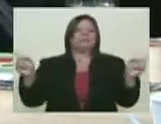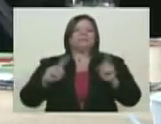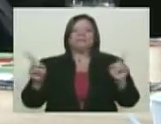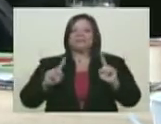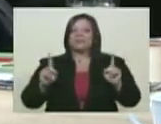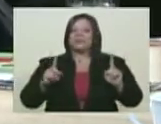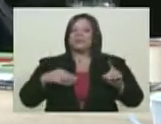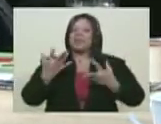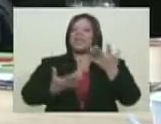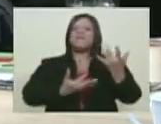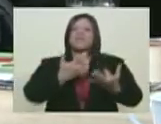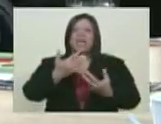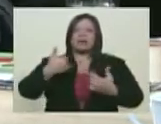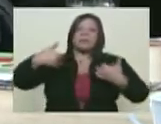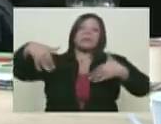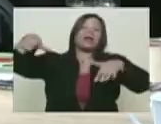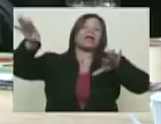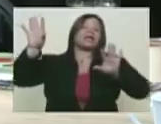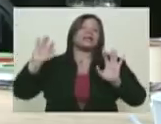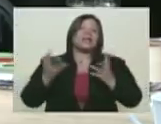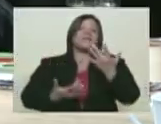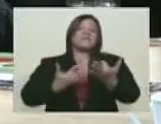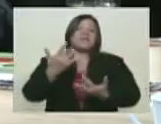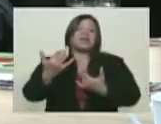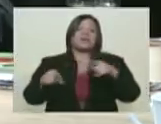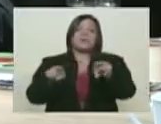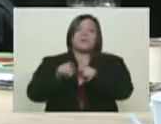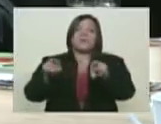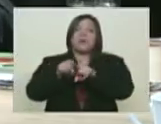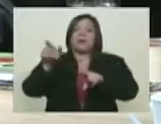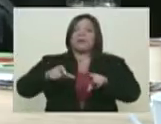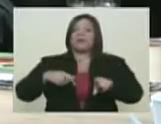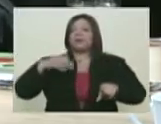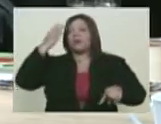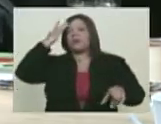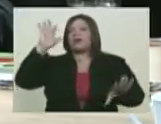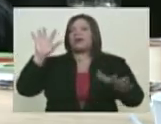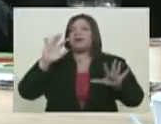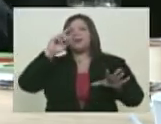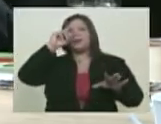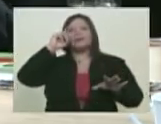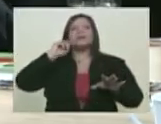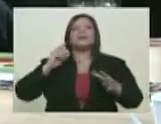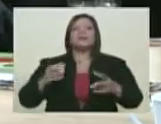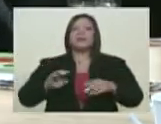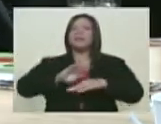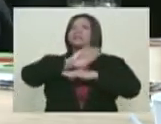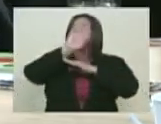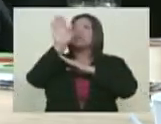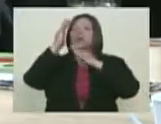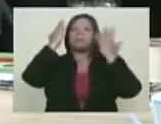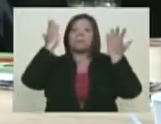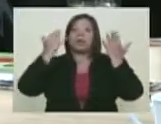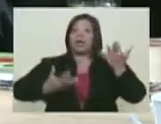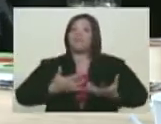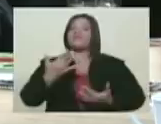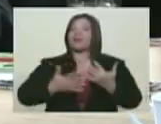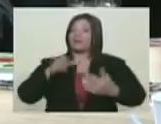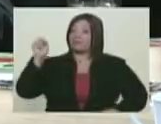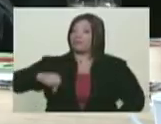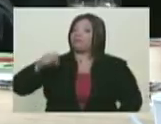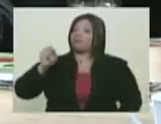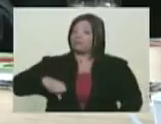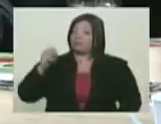sé que el infierno está por ahí, ¿no? Que el infierno, a pesar de que no soy creyente, que el infierno, el cielo no existe, pero el infierno sí, sin